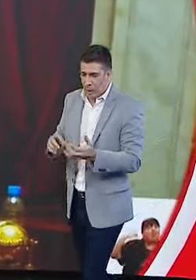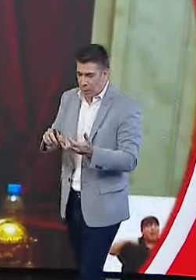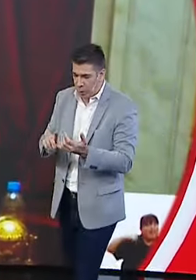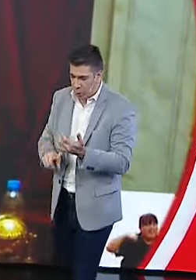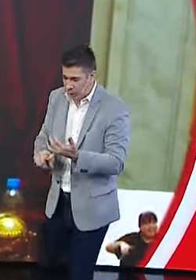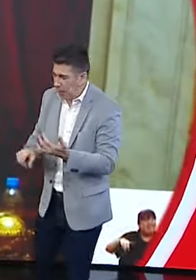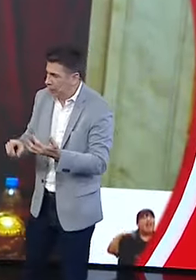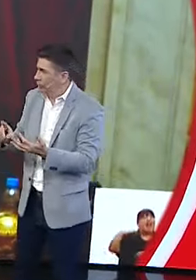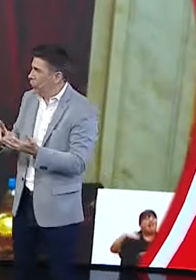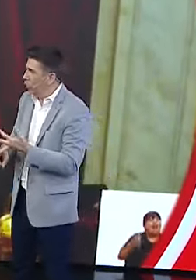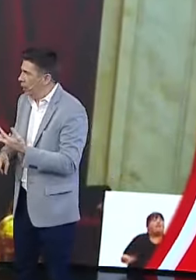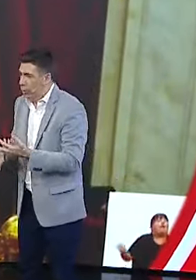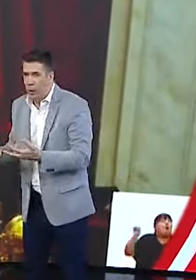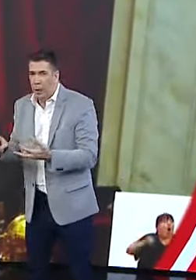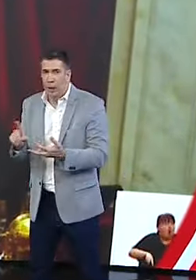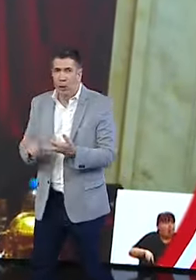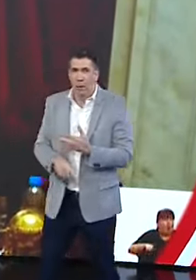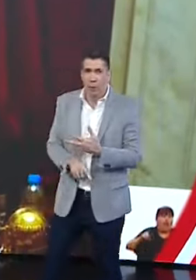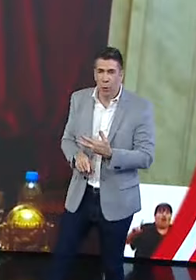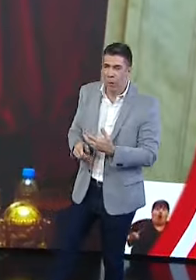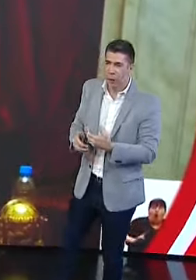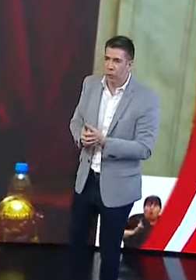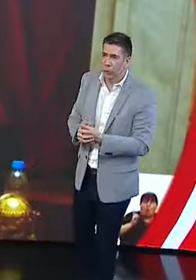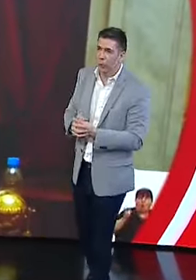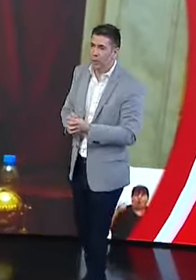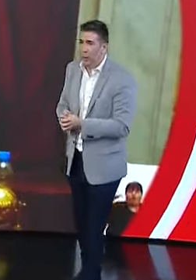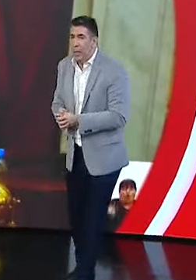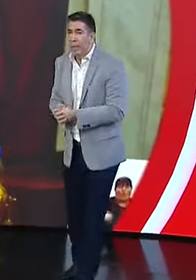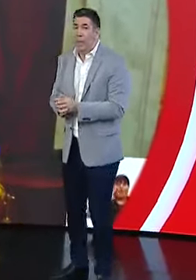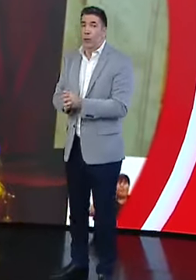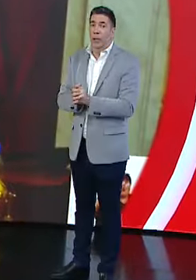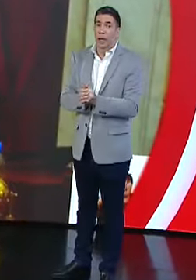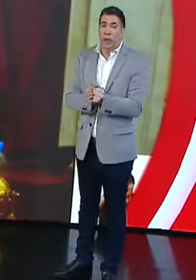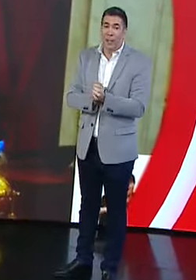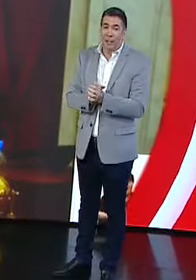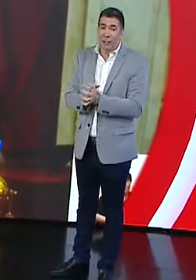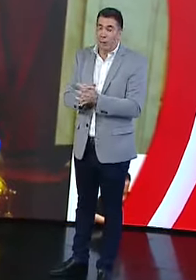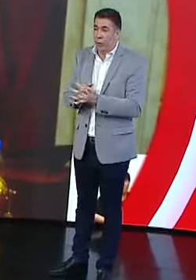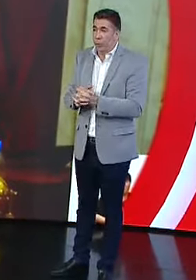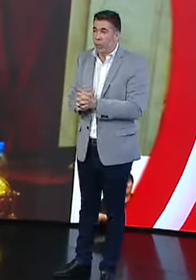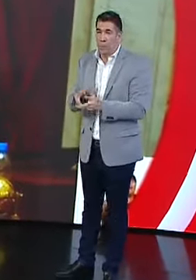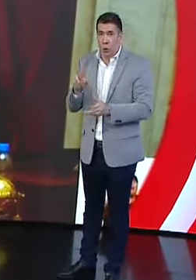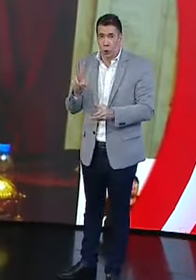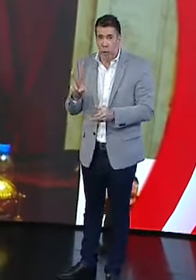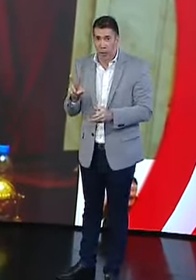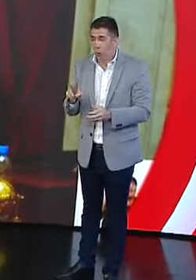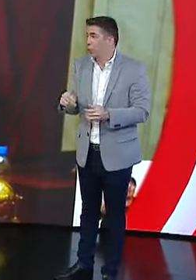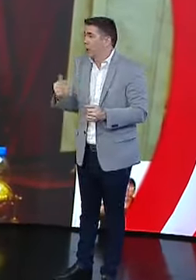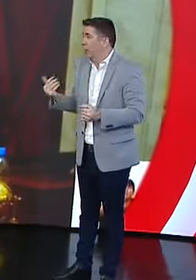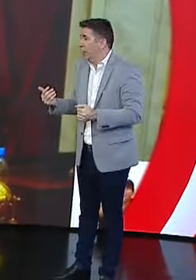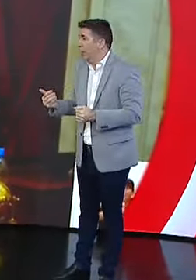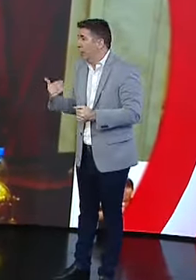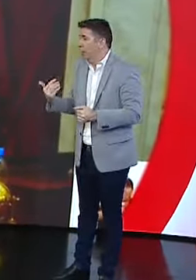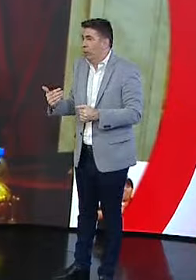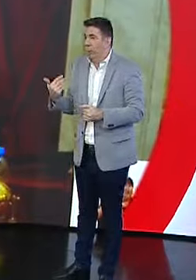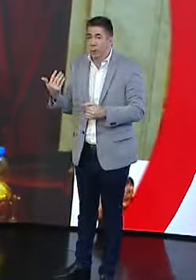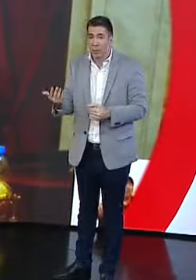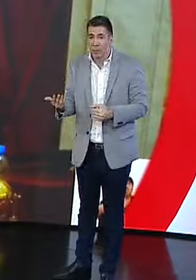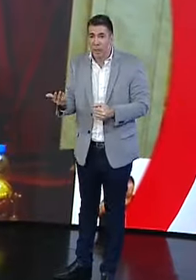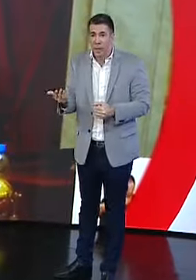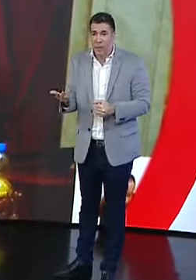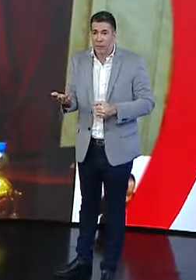privatizables, aerolíneas, correo y los medios públicos, ¿sí? Pero se declaró la emergencia ferroviaria por 2 años, lo que da pie a que se